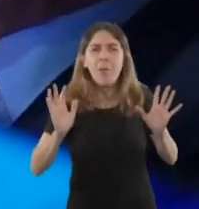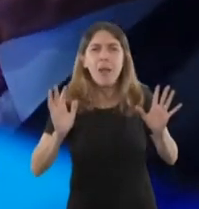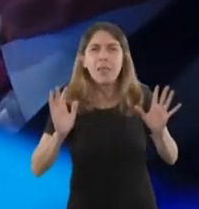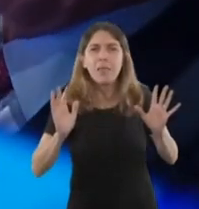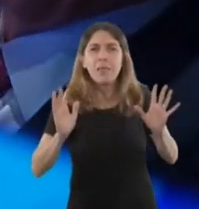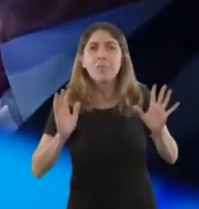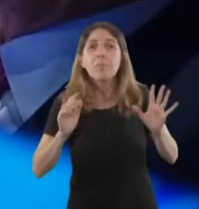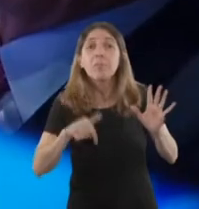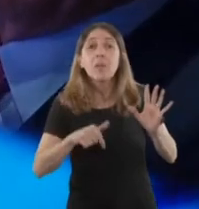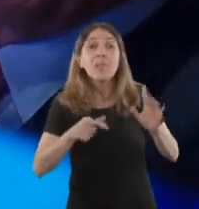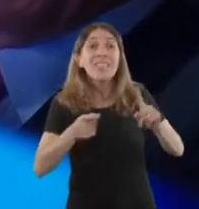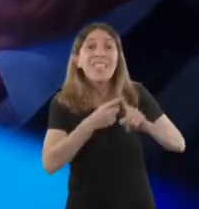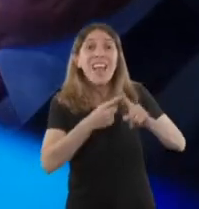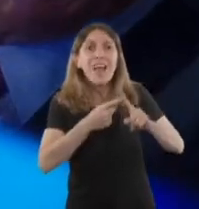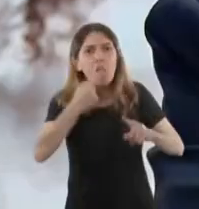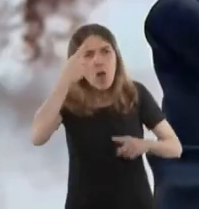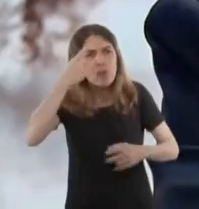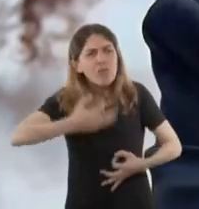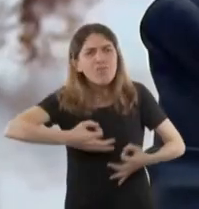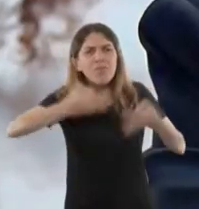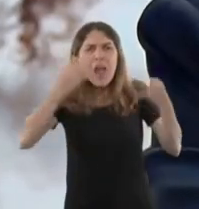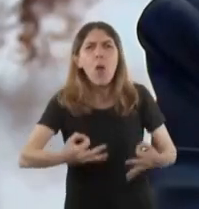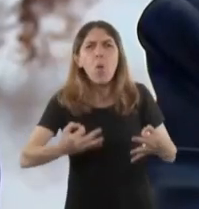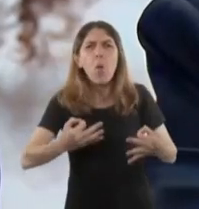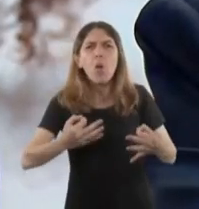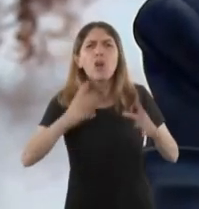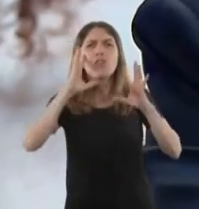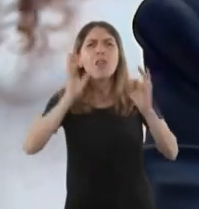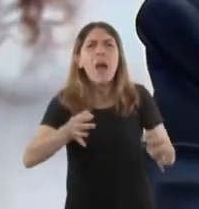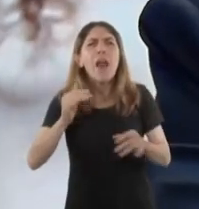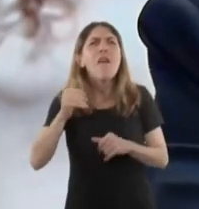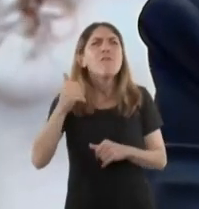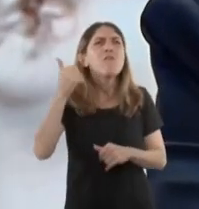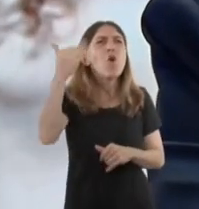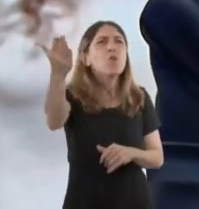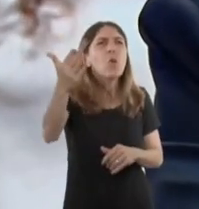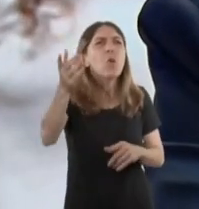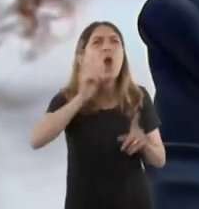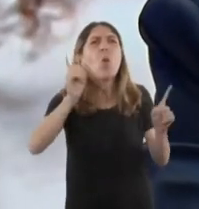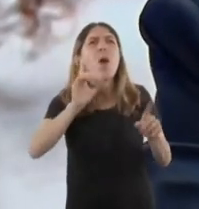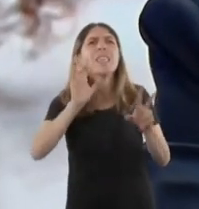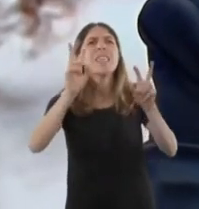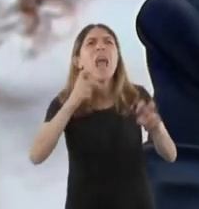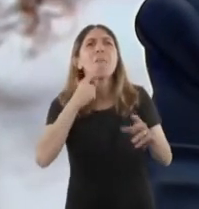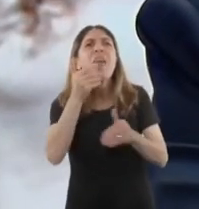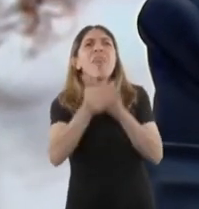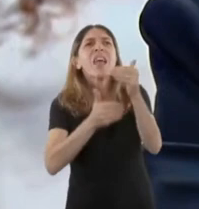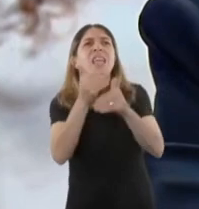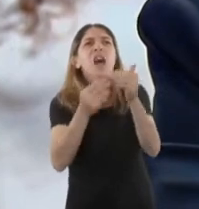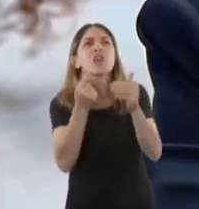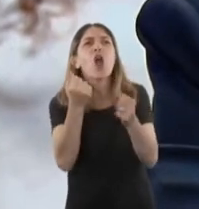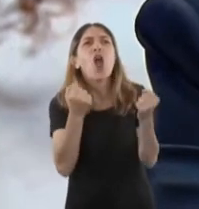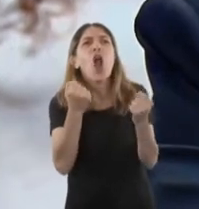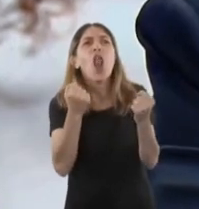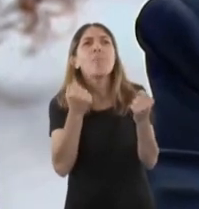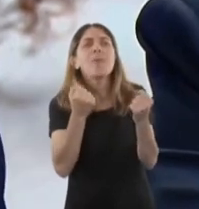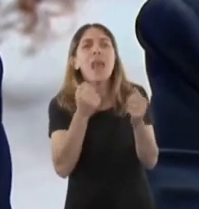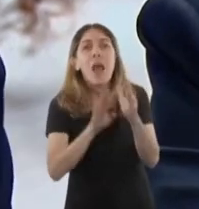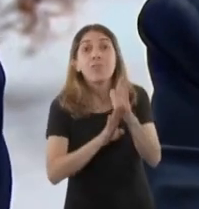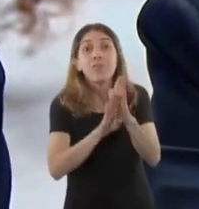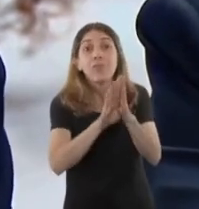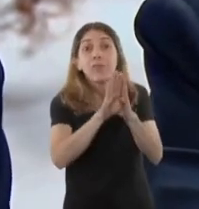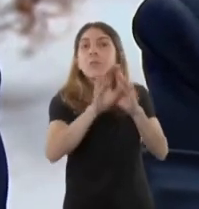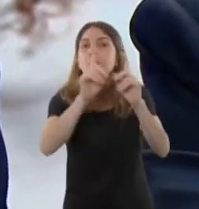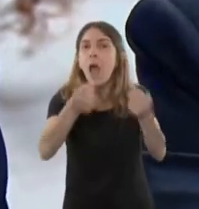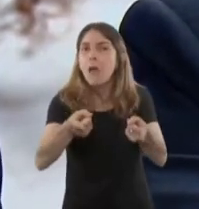con las certezas con la construcción de un futuro no sólo en términos de desarrollo económico sino en términos